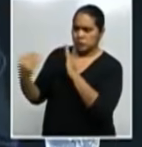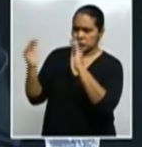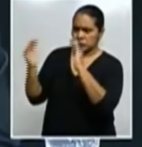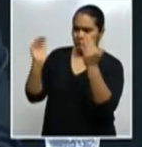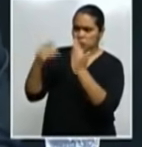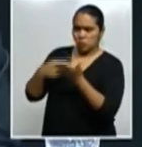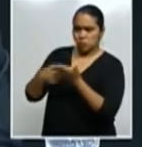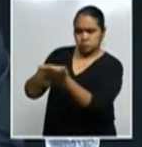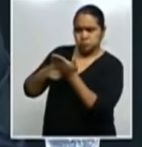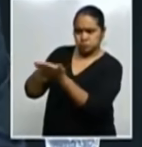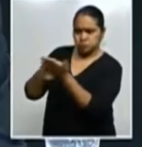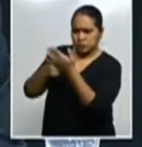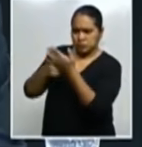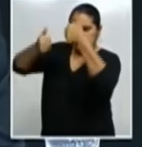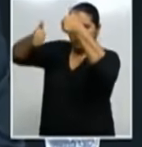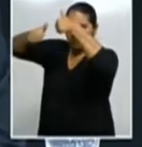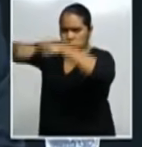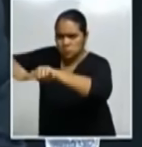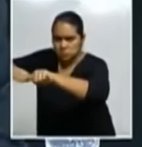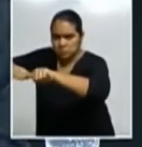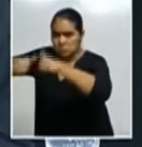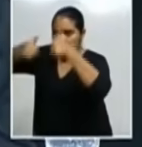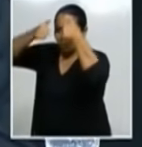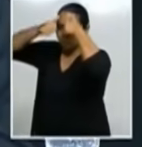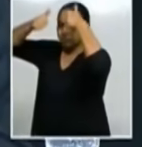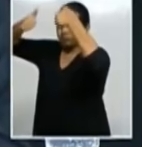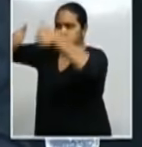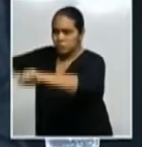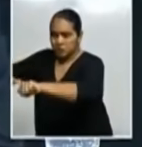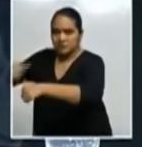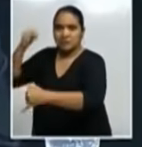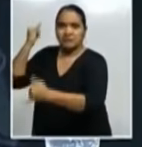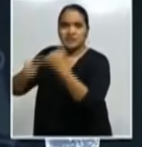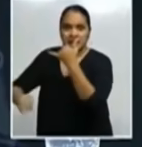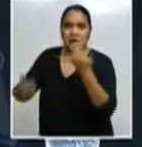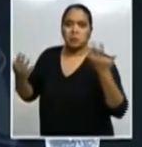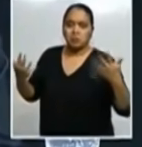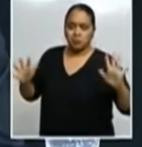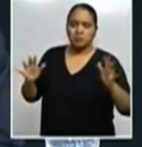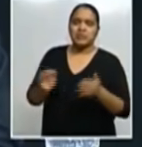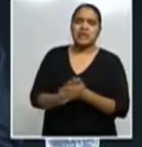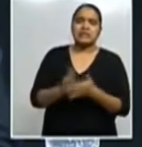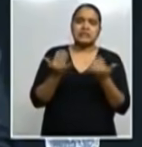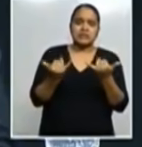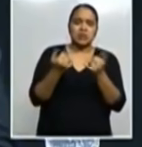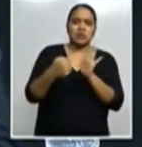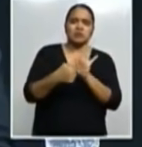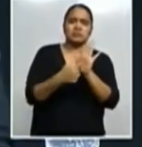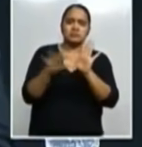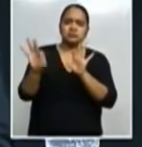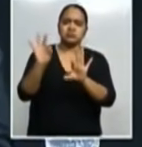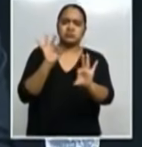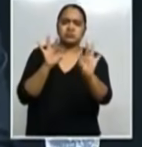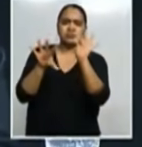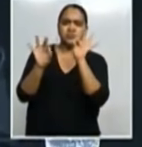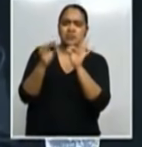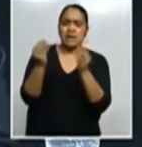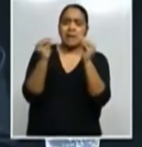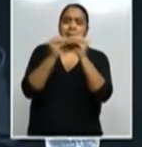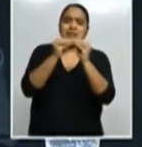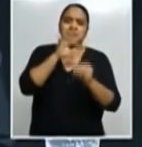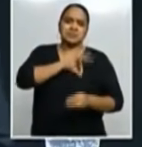prácticas y siempre hay un consenso de parte del gobierno y de parte del equipo del FMI, y es escoger la que más